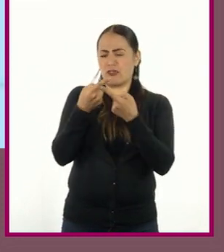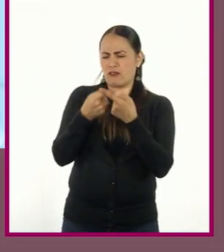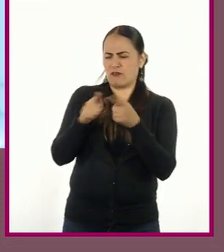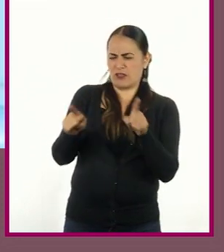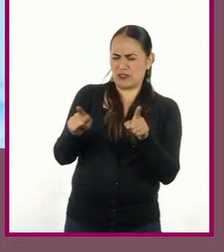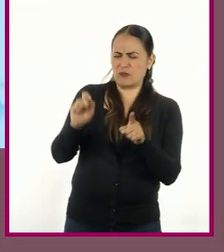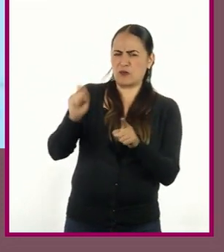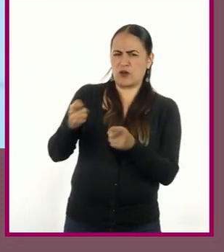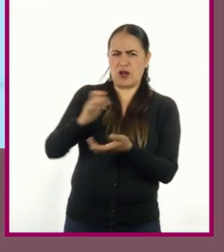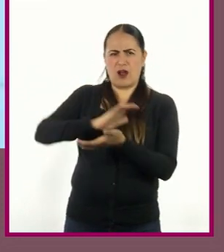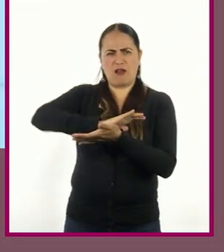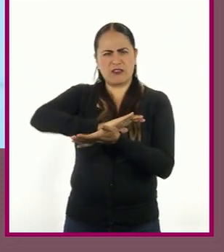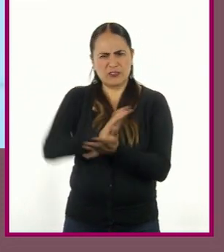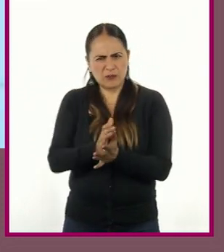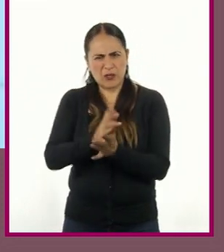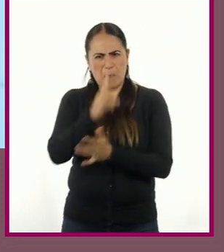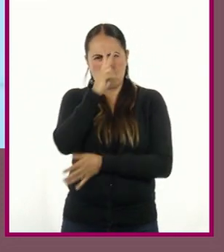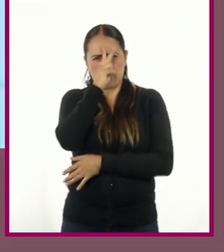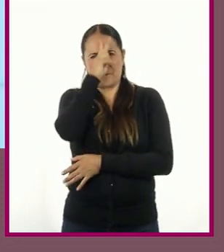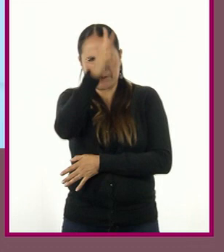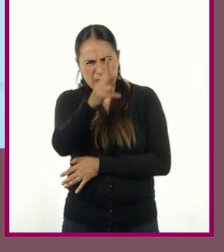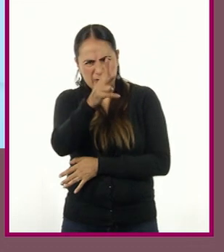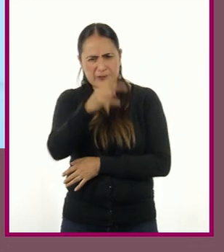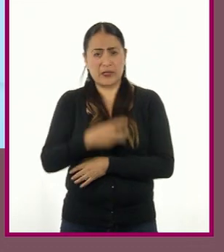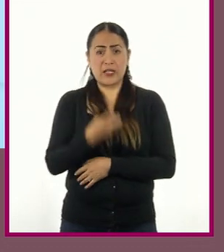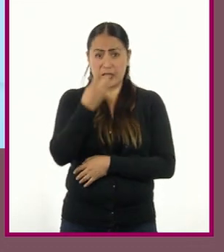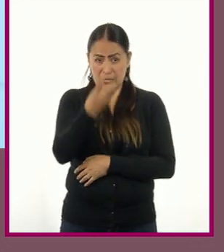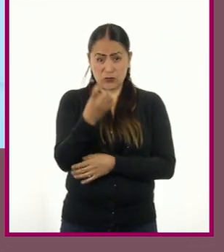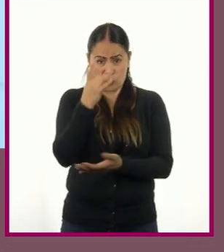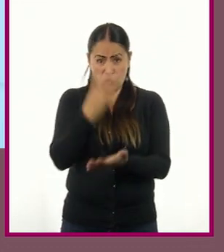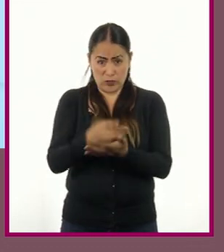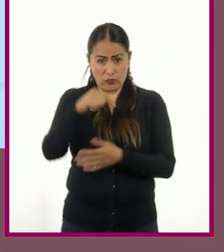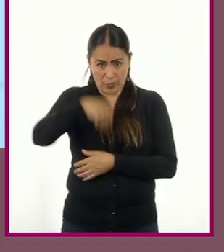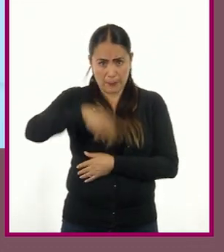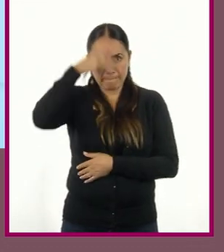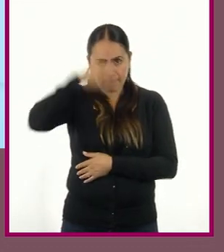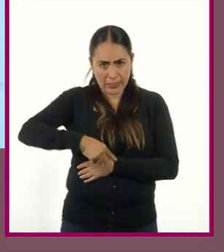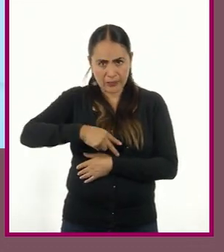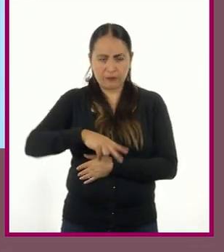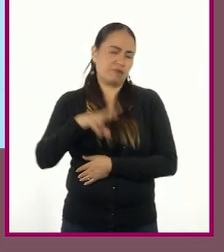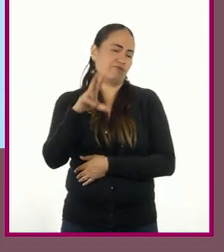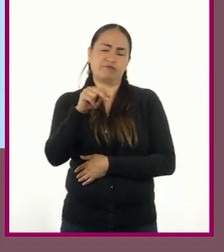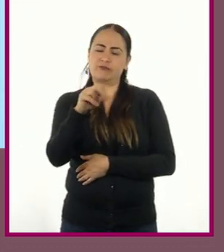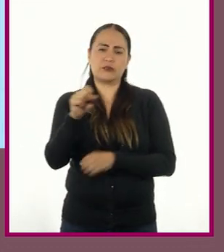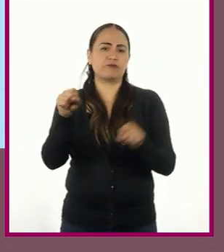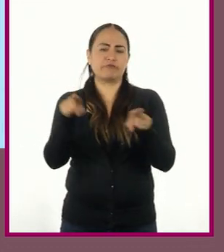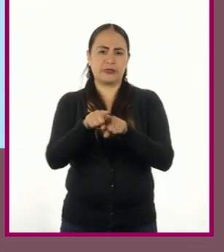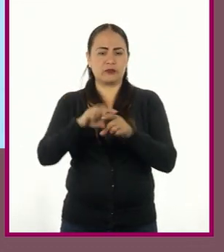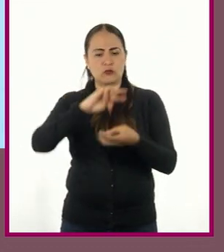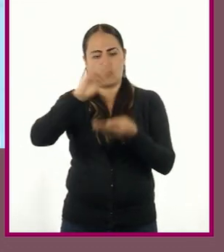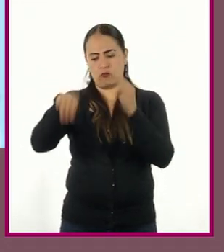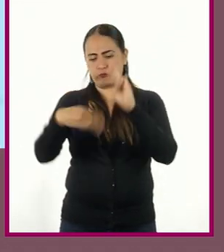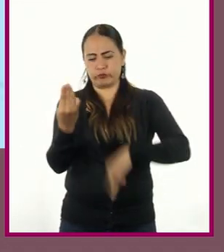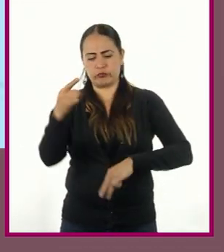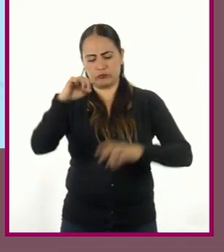como discriminación y violencia. Esto no pasa solo en México, es un fenómeno que se presenta a nivel mundial.